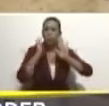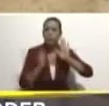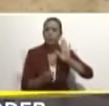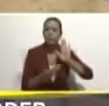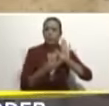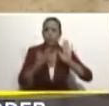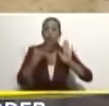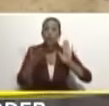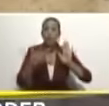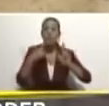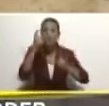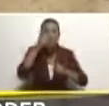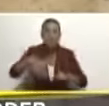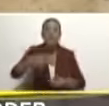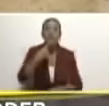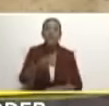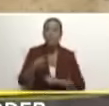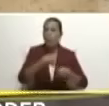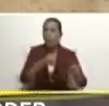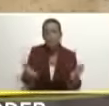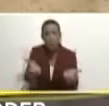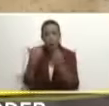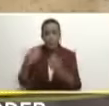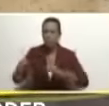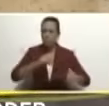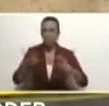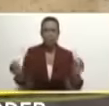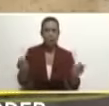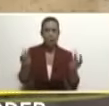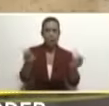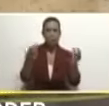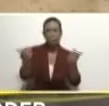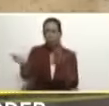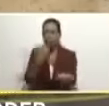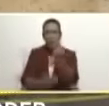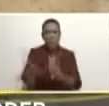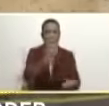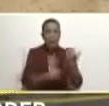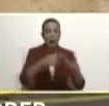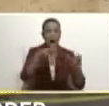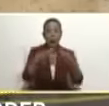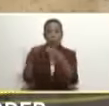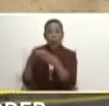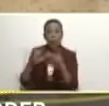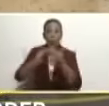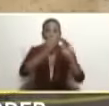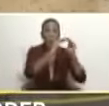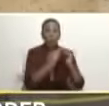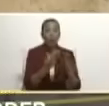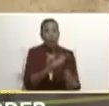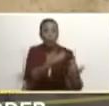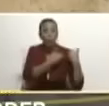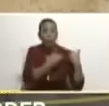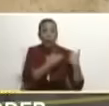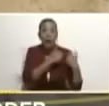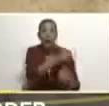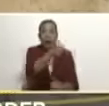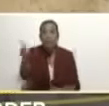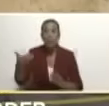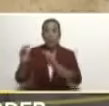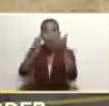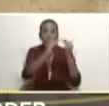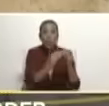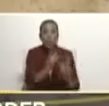de hablarle a nuestro pueblo, de movilizarlo, de activarlo. Cada quien le toca cumplir su misión, su